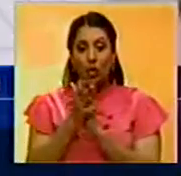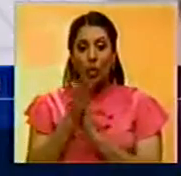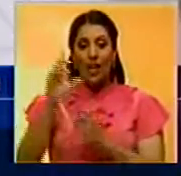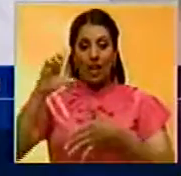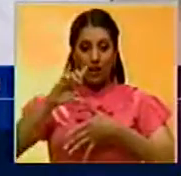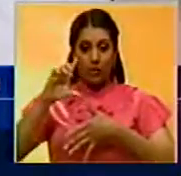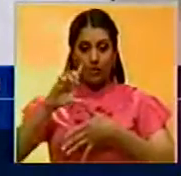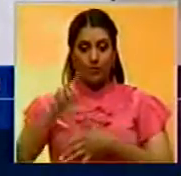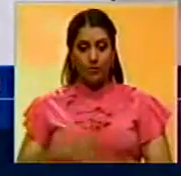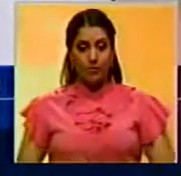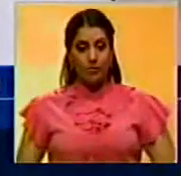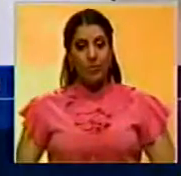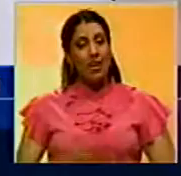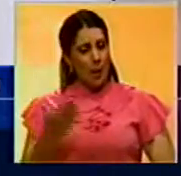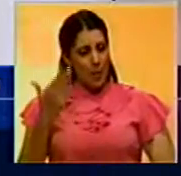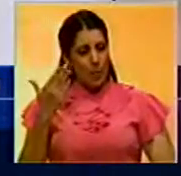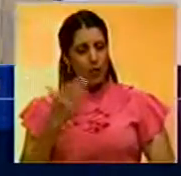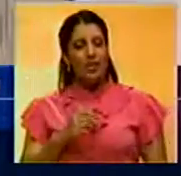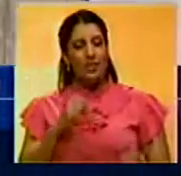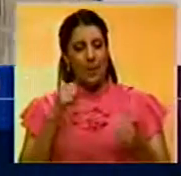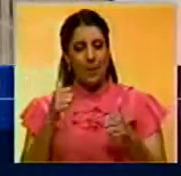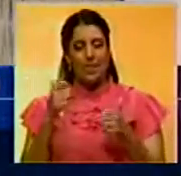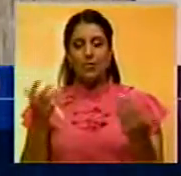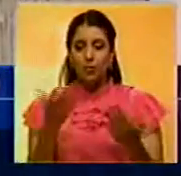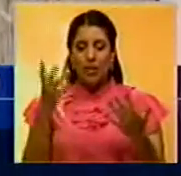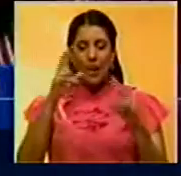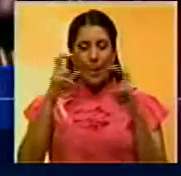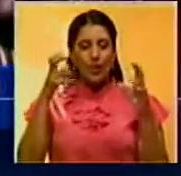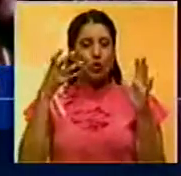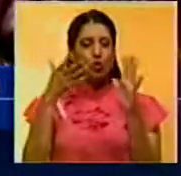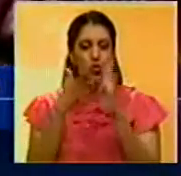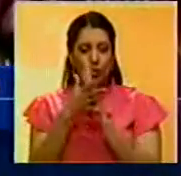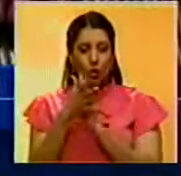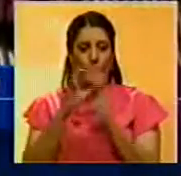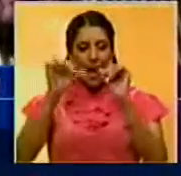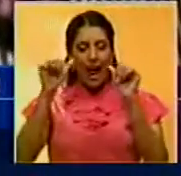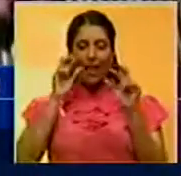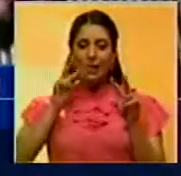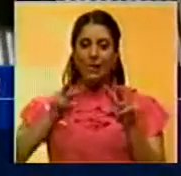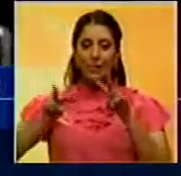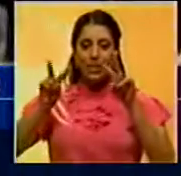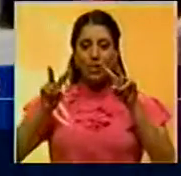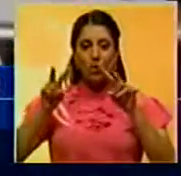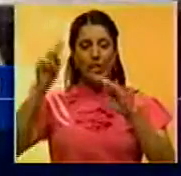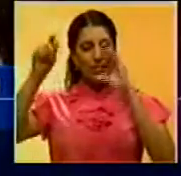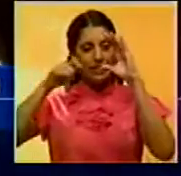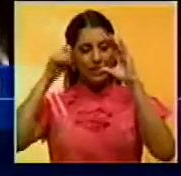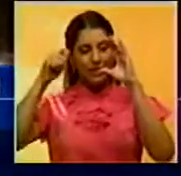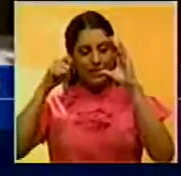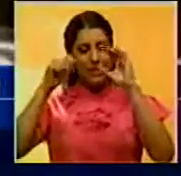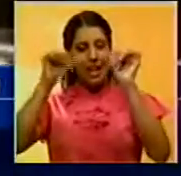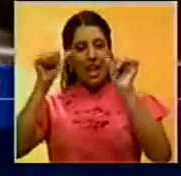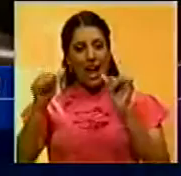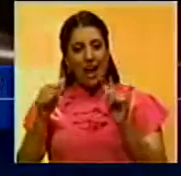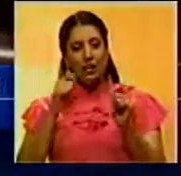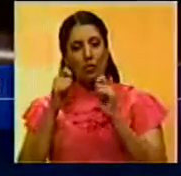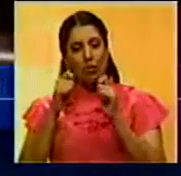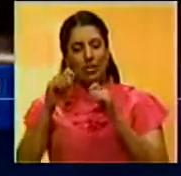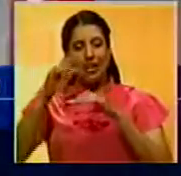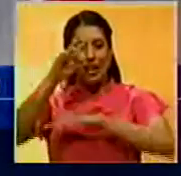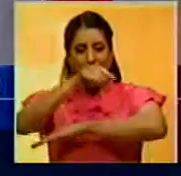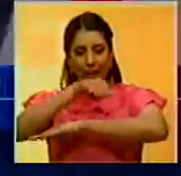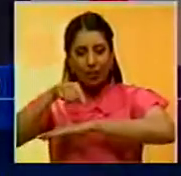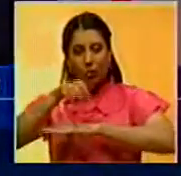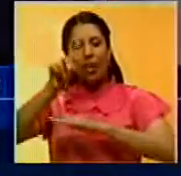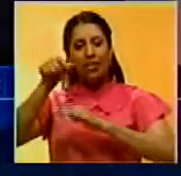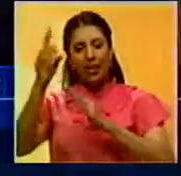latinoamericano. Esta importante iniciativa fomentará investigaciones sobre las artes visuales, cine, arte de medios, arquitectura